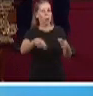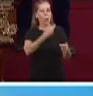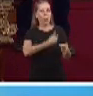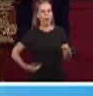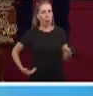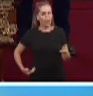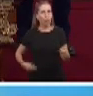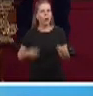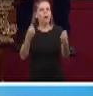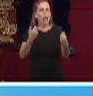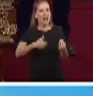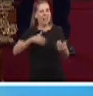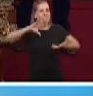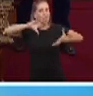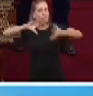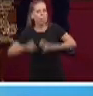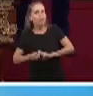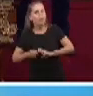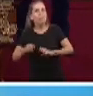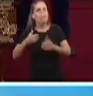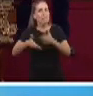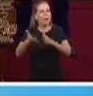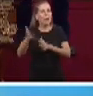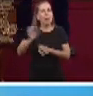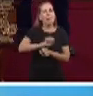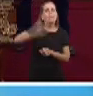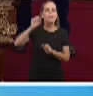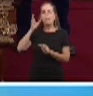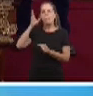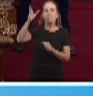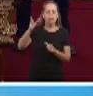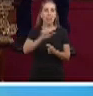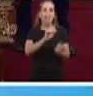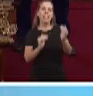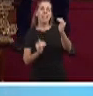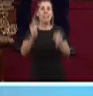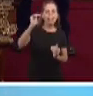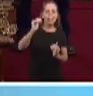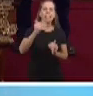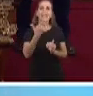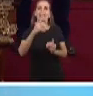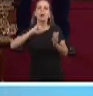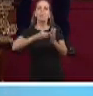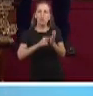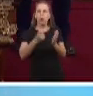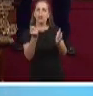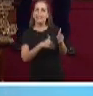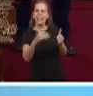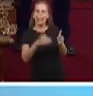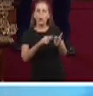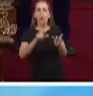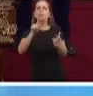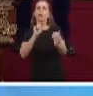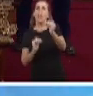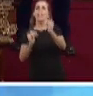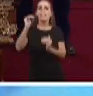se va a hacer a las 6 de la tarde, donde es la primera vez que sectores medios se movilizan, y más que todos grupos de jóvenes,